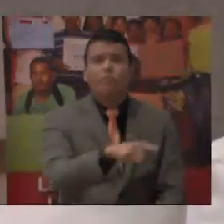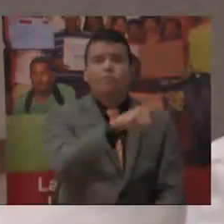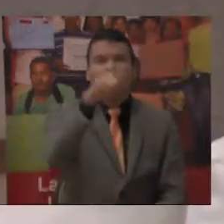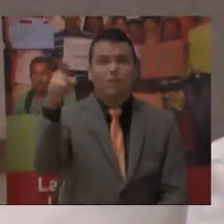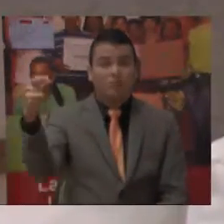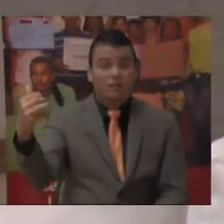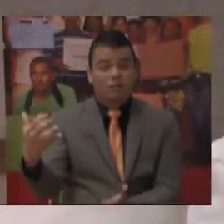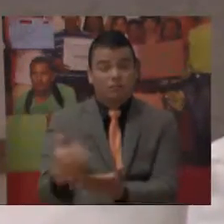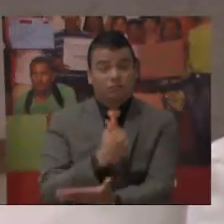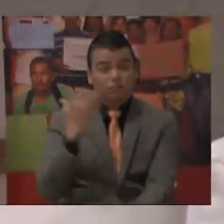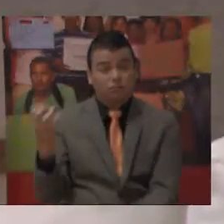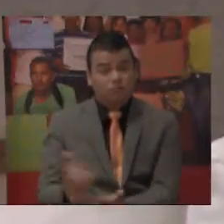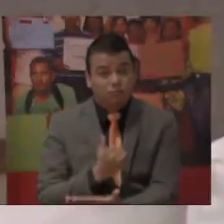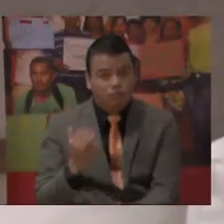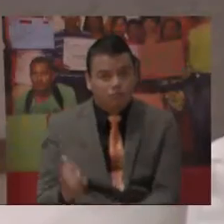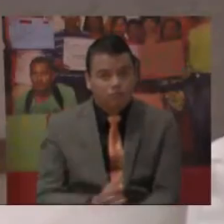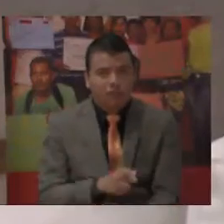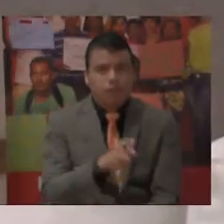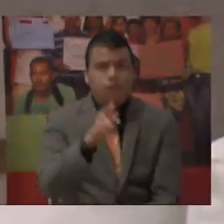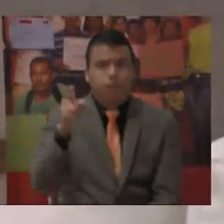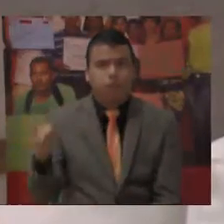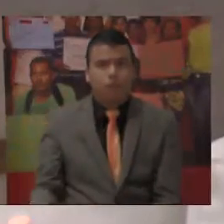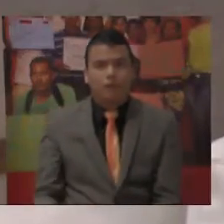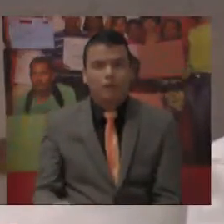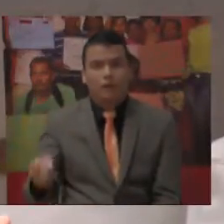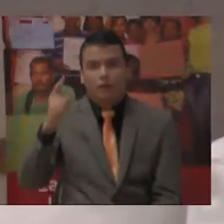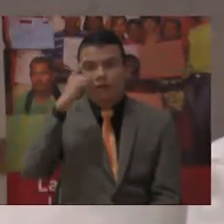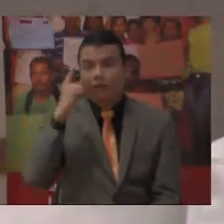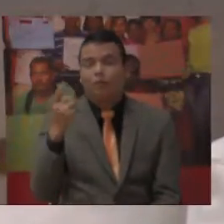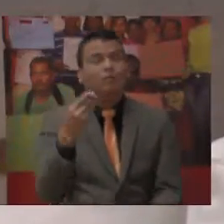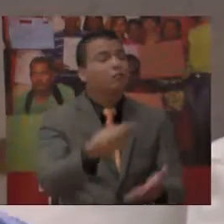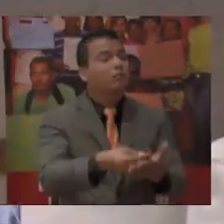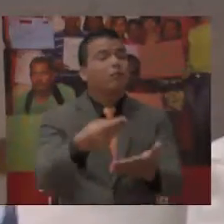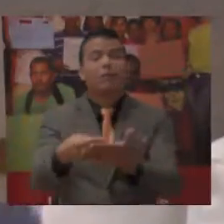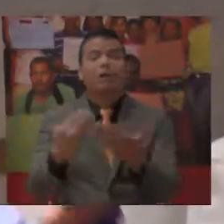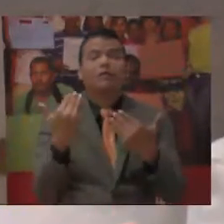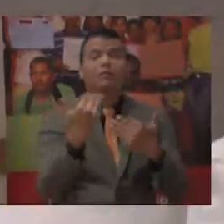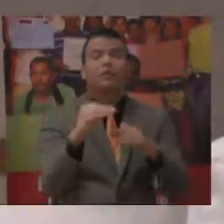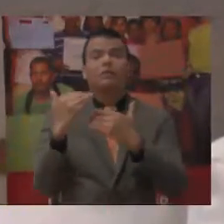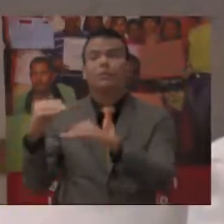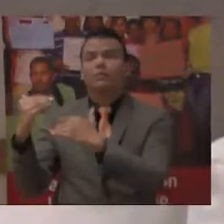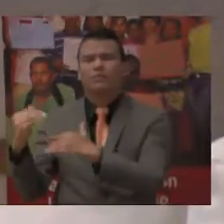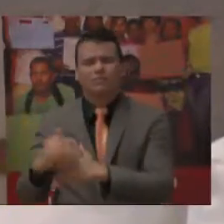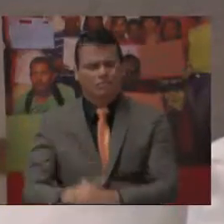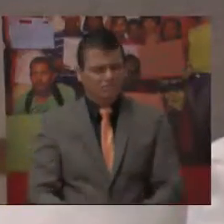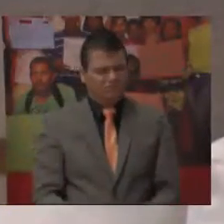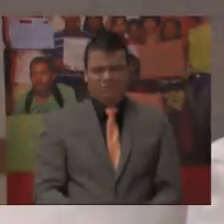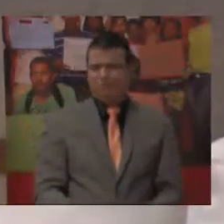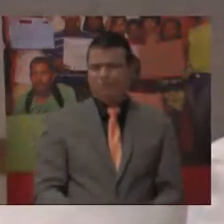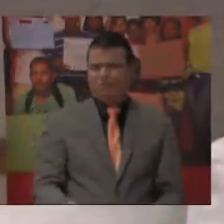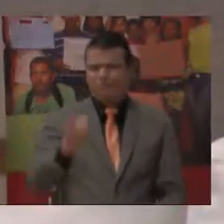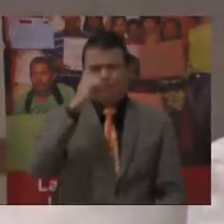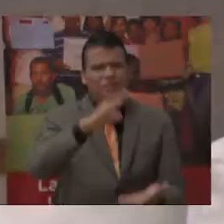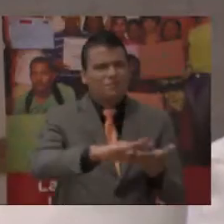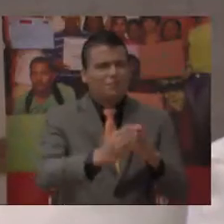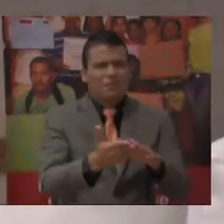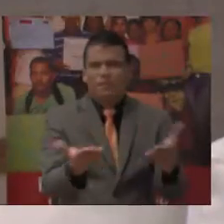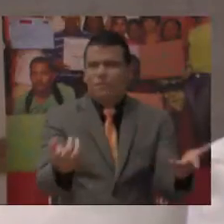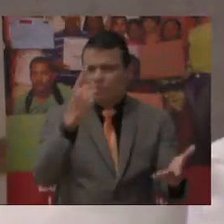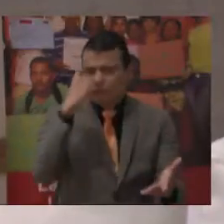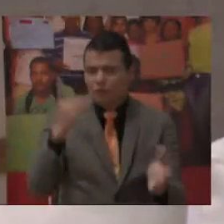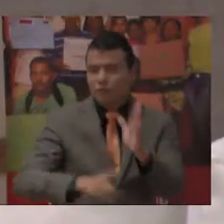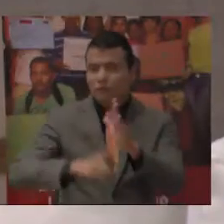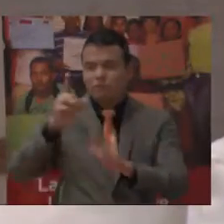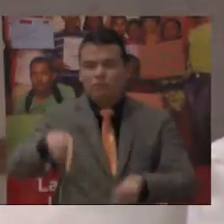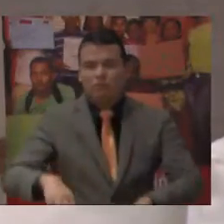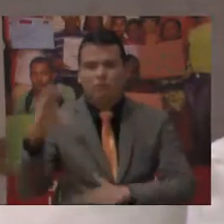ganan mucha plata y están pegados al salario mínimo. Y uno dice, pues ahí ¿cuándo vamos a conseguir la paz? ¿Cuándo vamos a lograr el